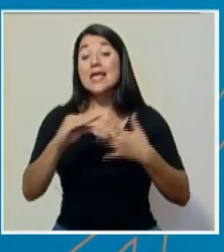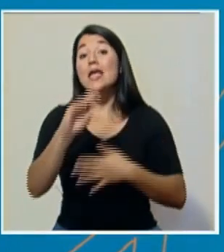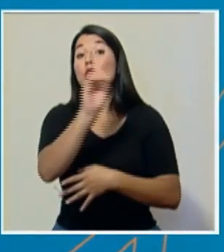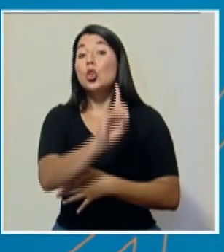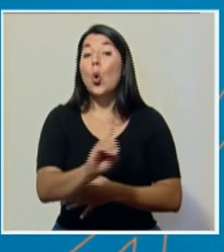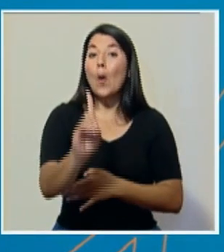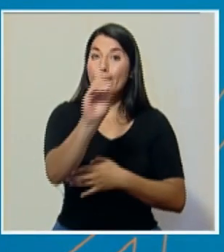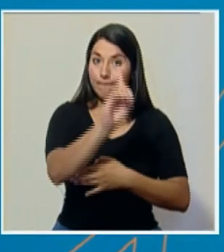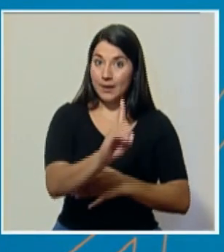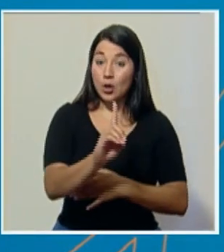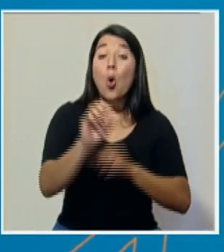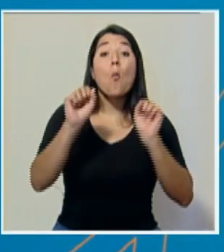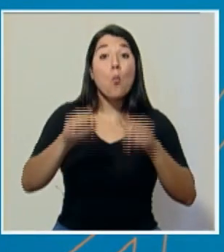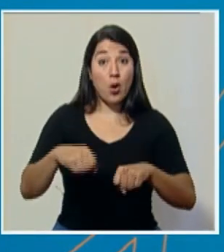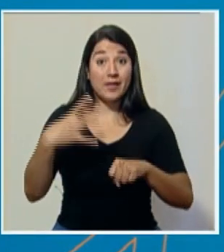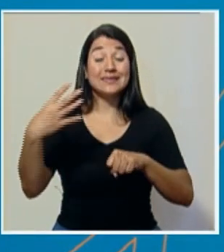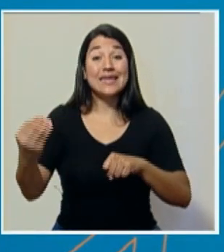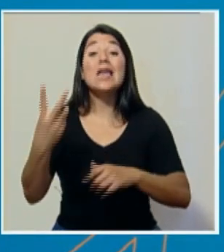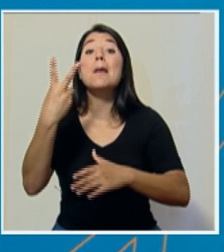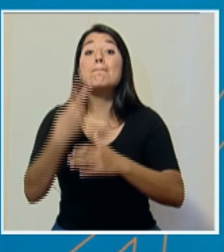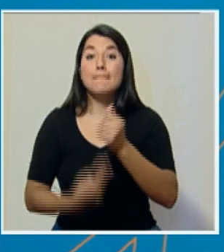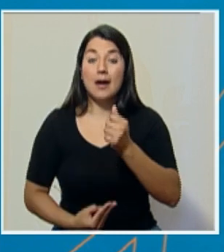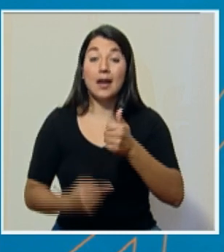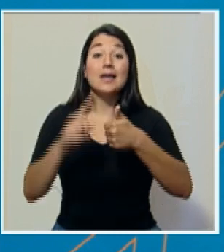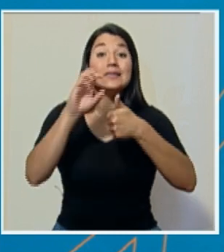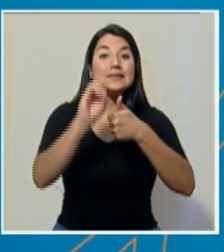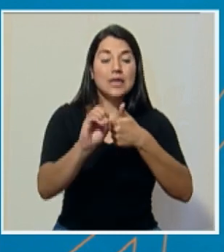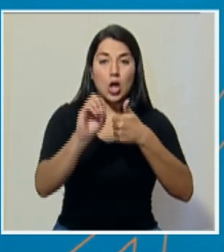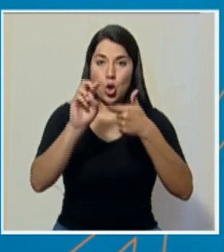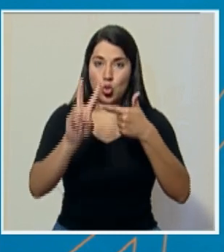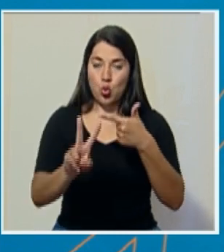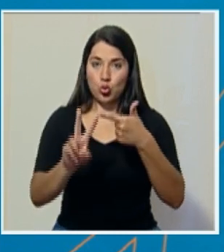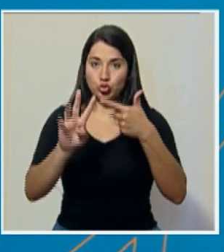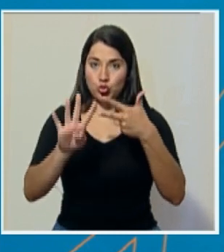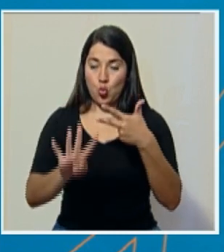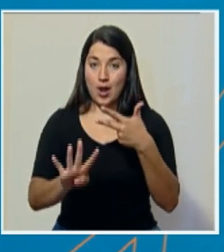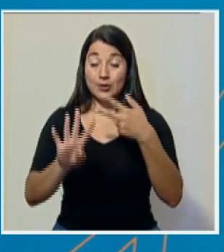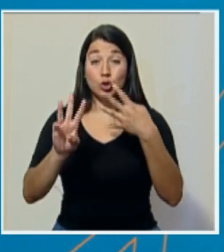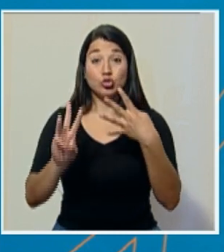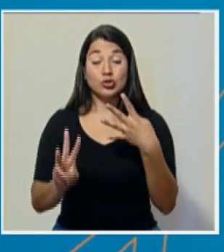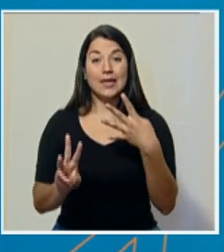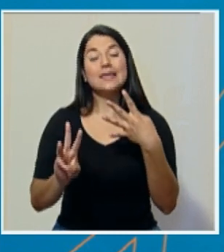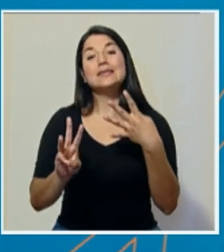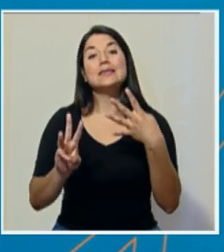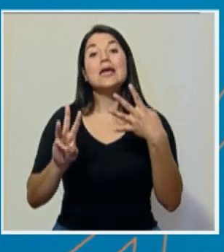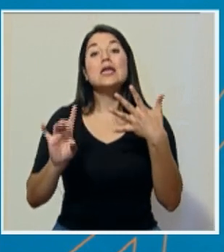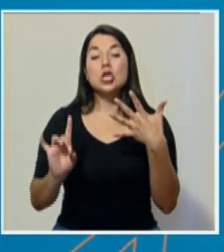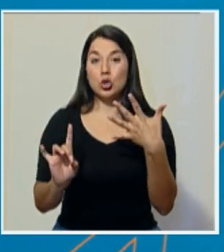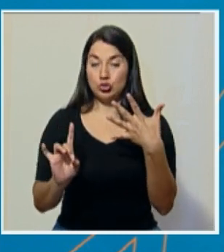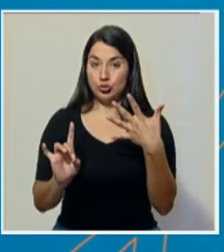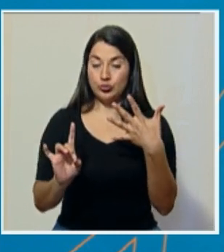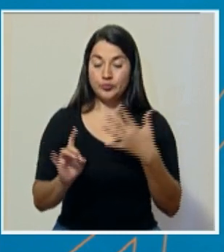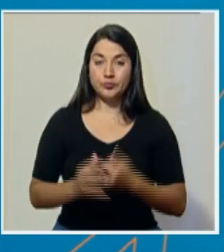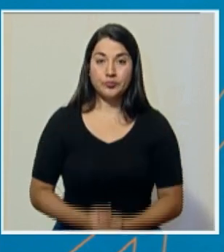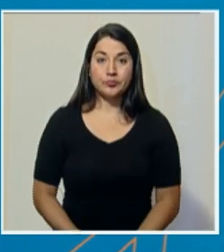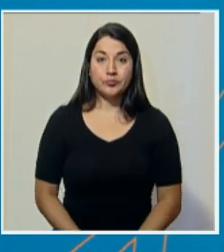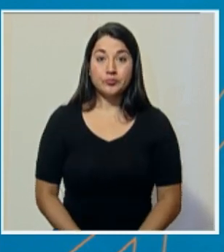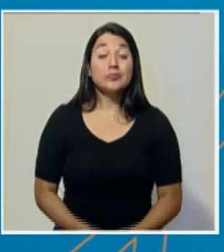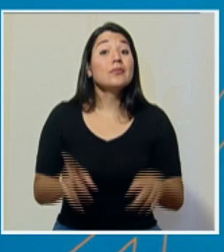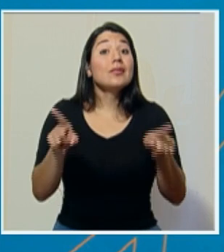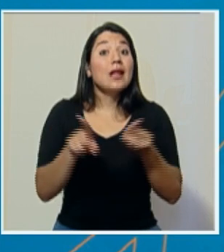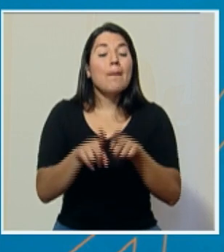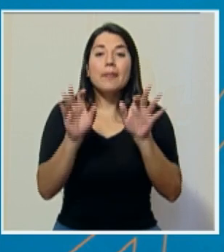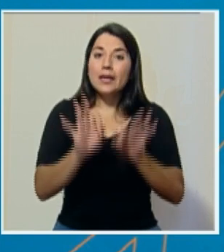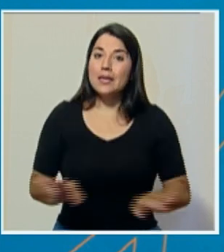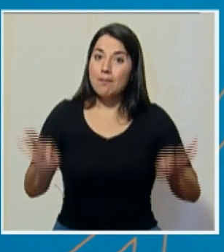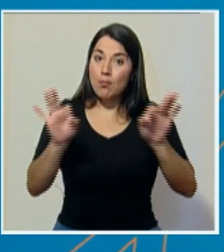el domingo las placas par 0, 2, 4, 6 y 8. También